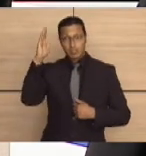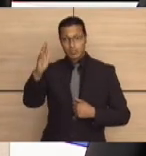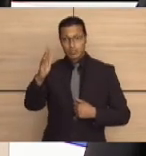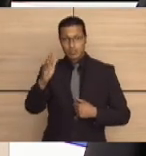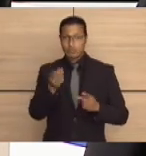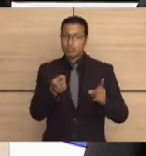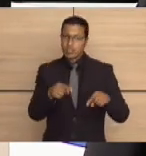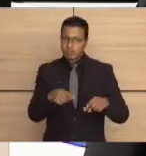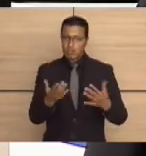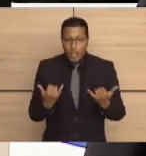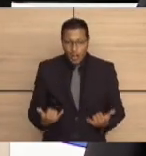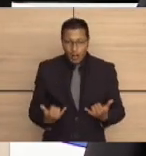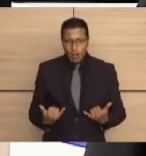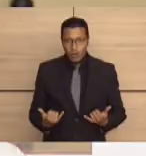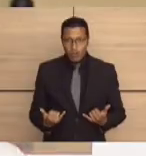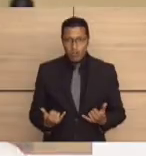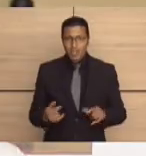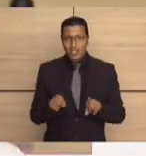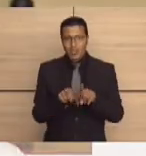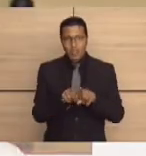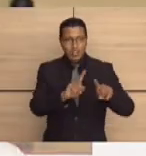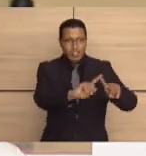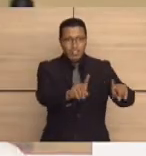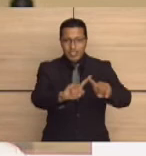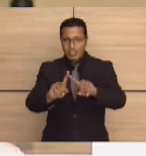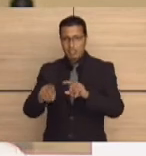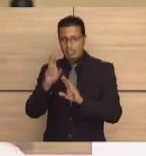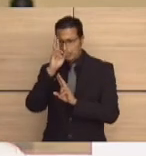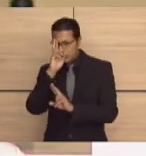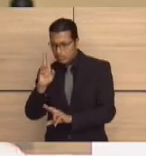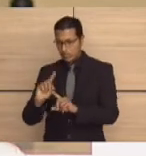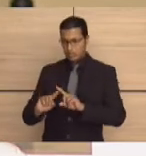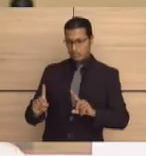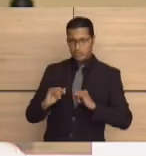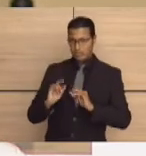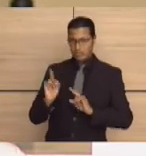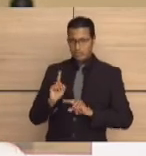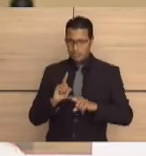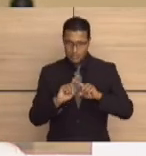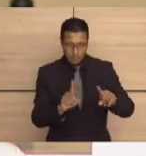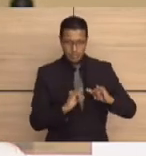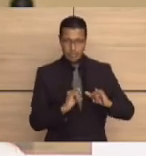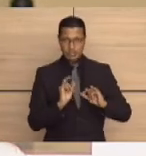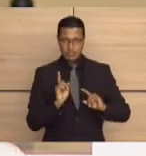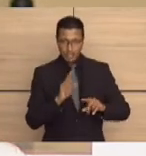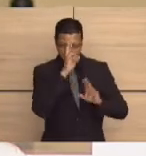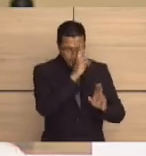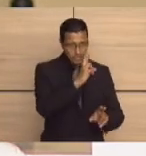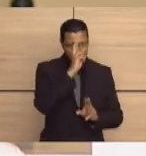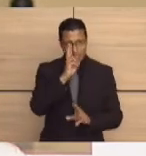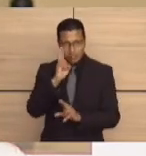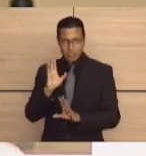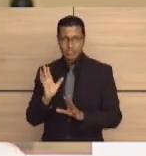también desde ese presente, un respeto hacia la diferencia, entender que en la escuela, el espacio educativo es vital, es